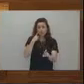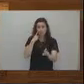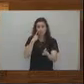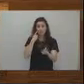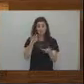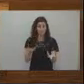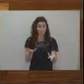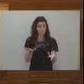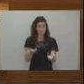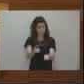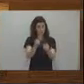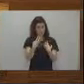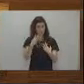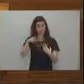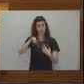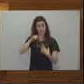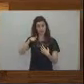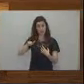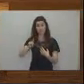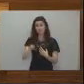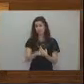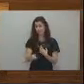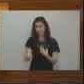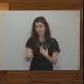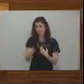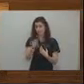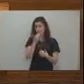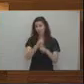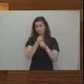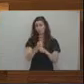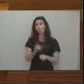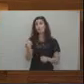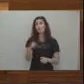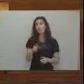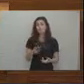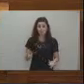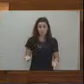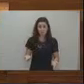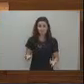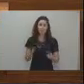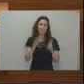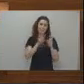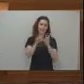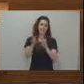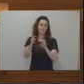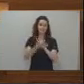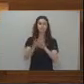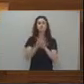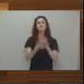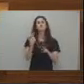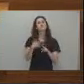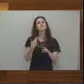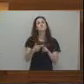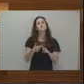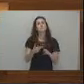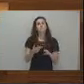¿Tiene algo que decir el señor Manuel Menéndez al respecto? De estas cosas es que cuando nosotros queremos hablar de políticas reales, de renovación de la